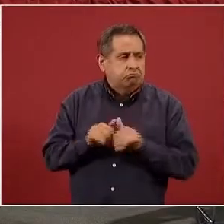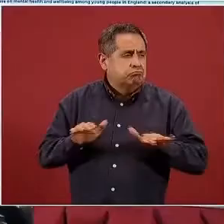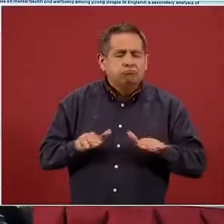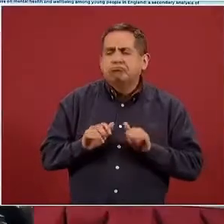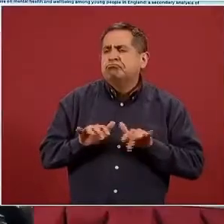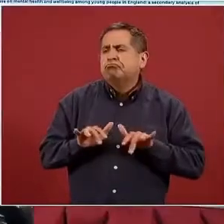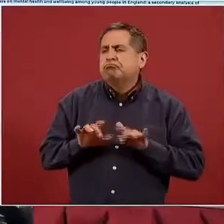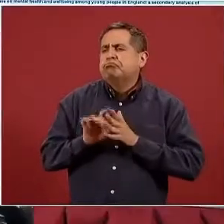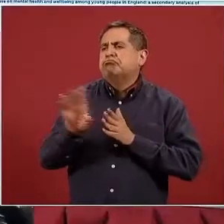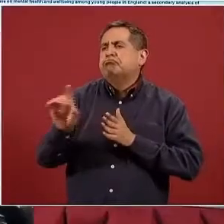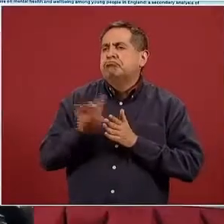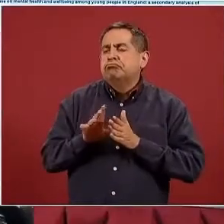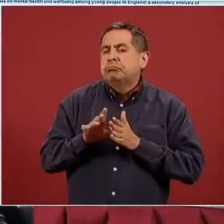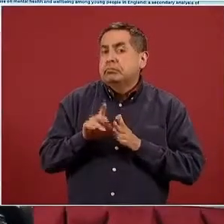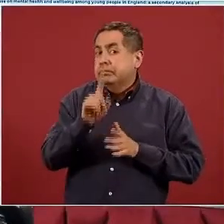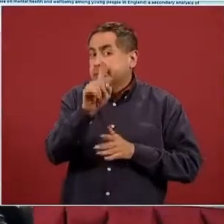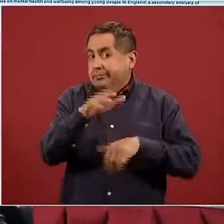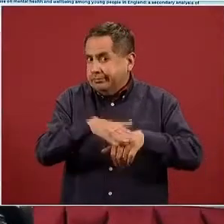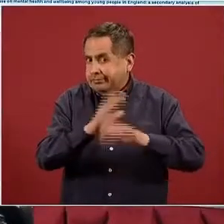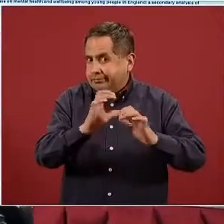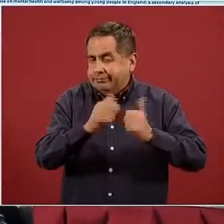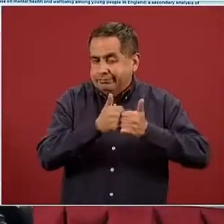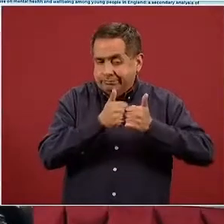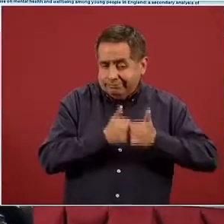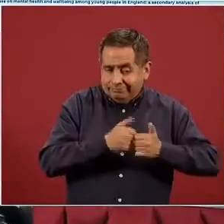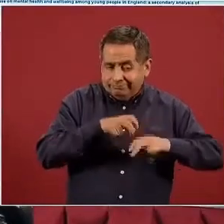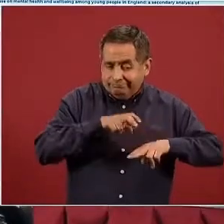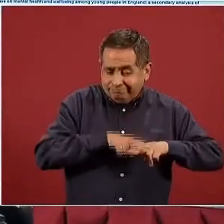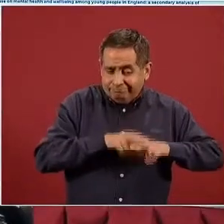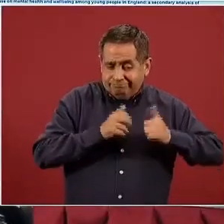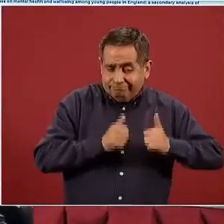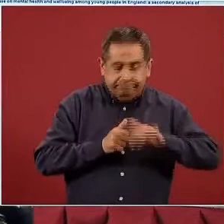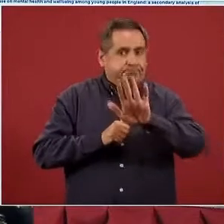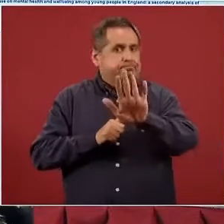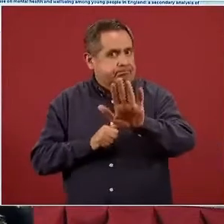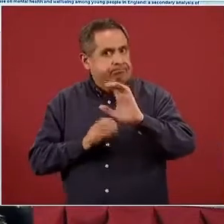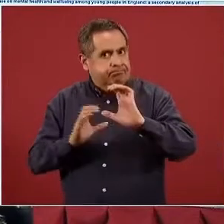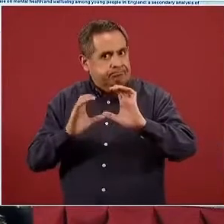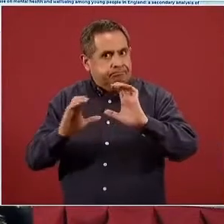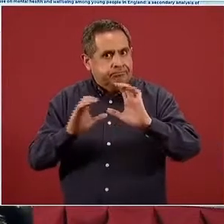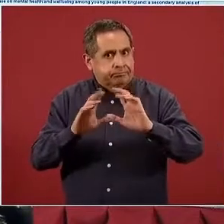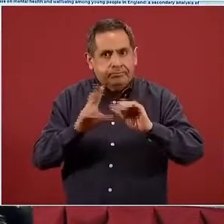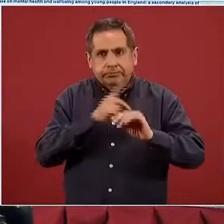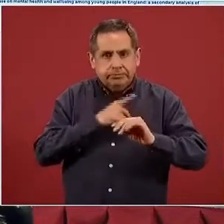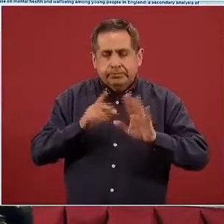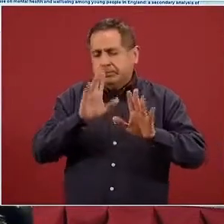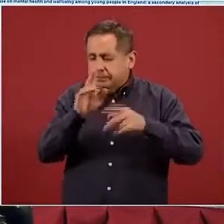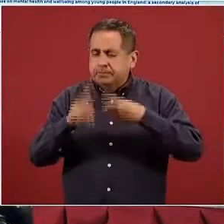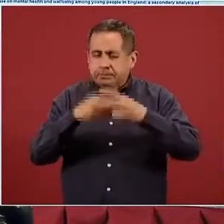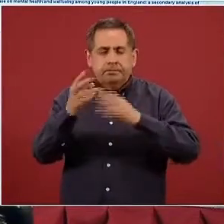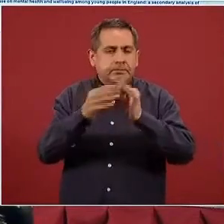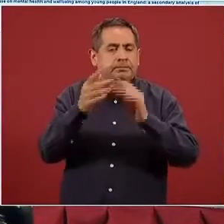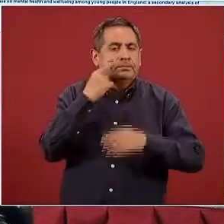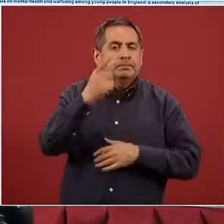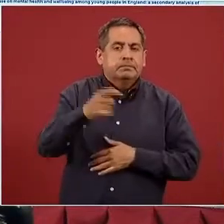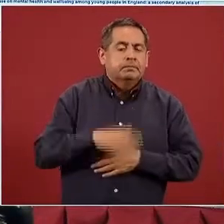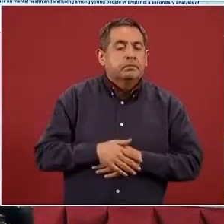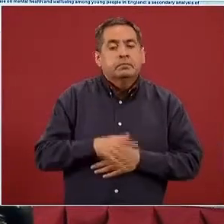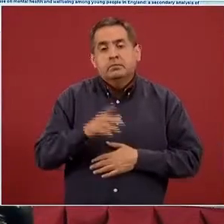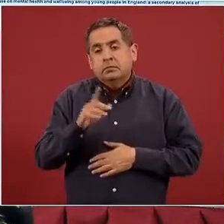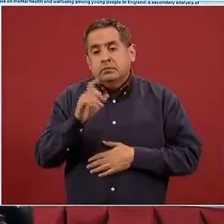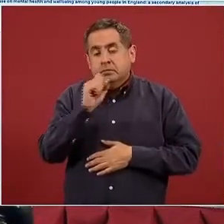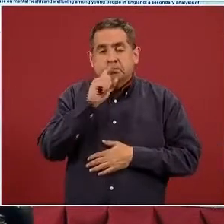supuesto, que ahorita vamos a hablar del sedentarismo, que es muy importante no dejarlo ir. Además de esto, va a existir